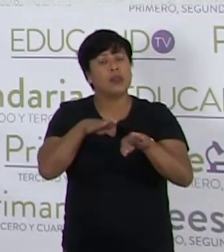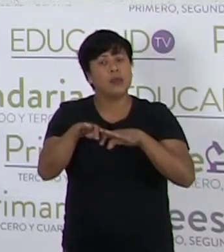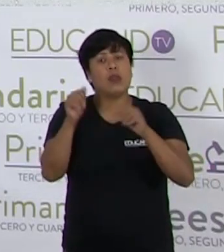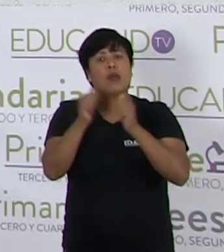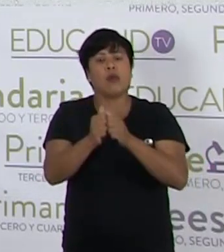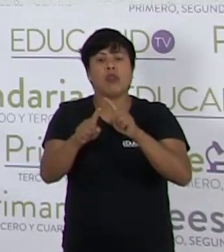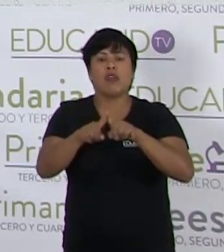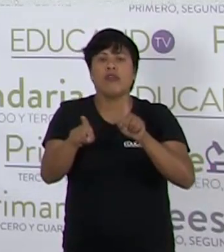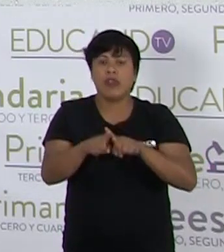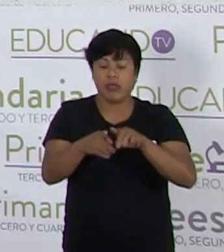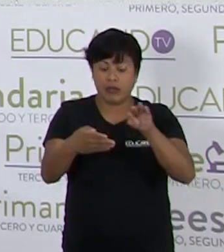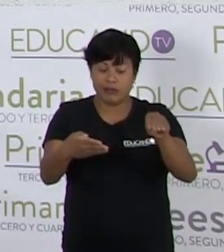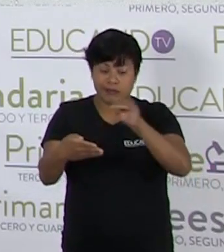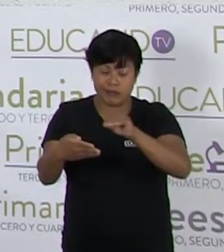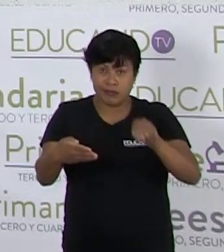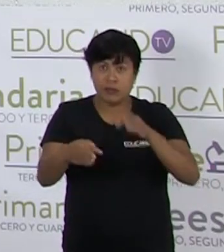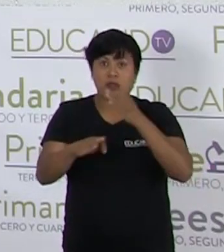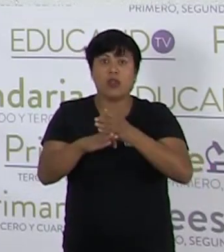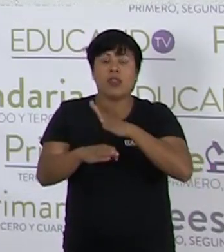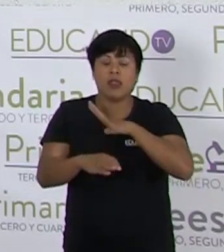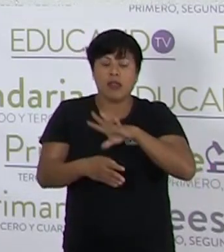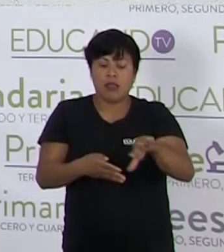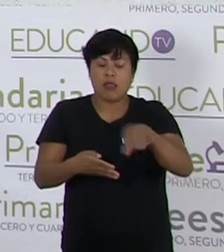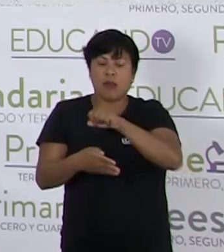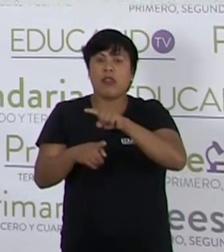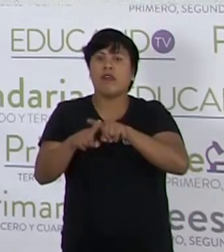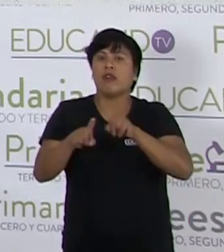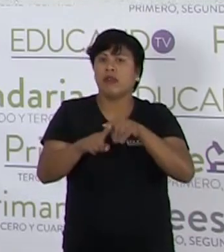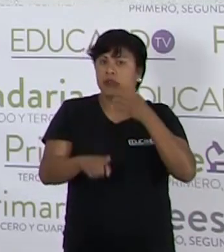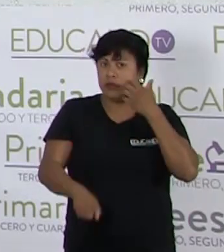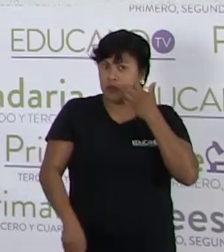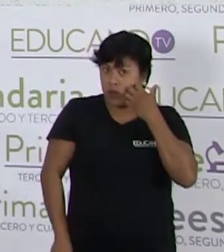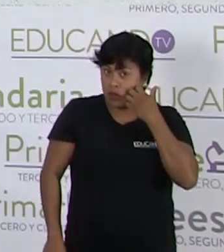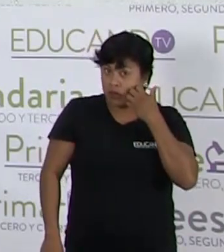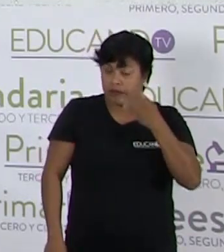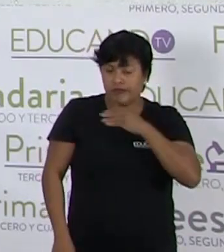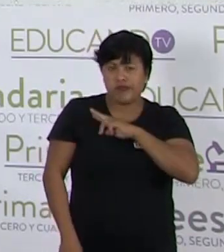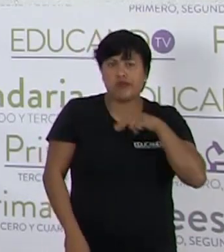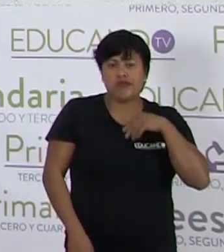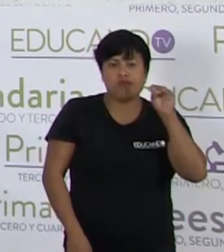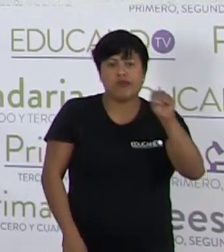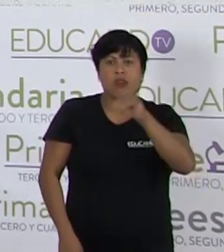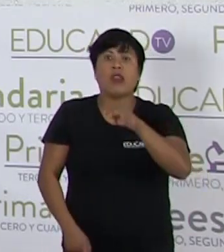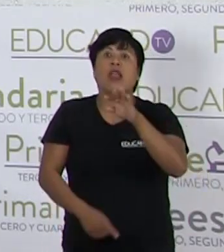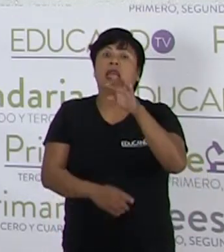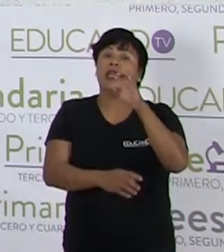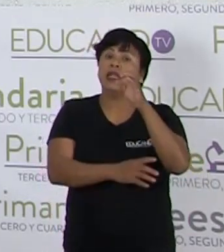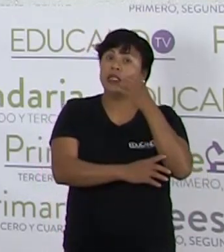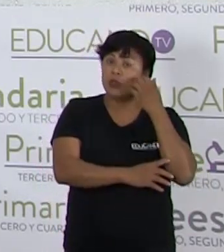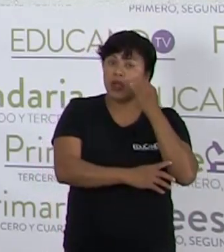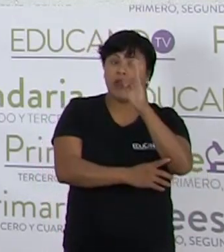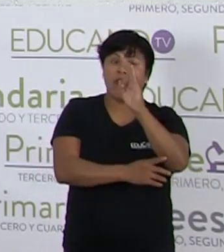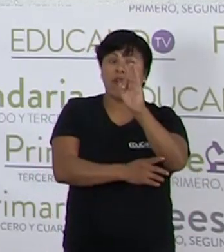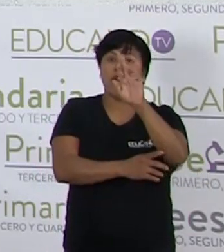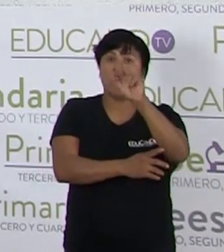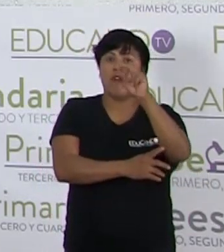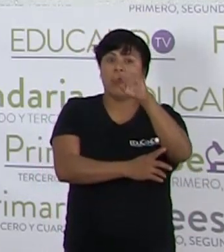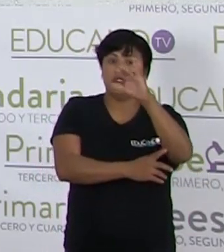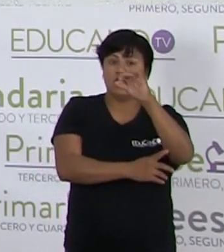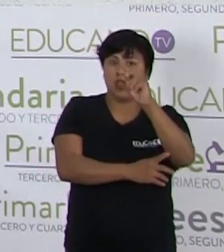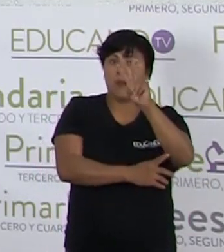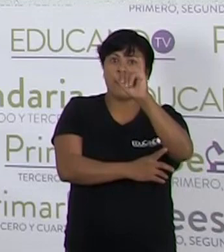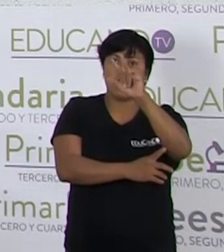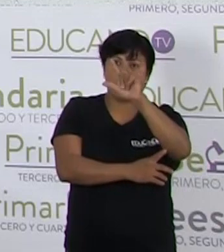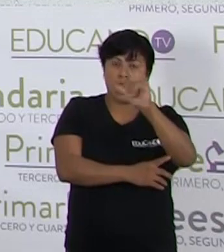los datos que fuimos a tomar de algunas escuelas. En la escuela Francisco Villa tienen este número